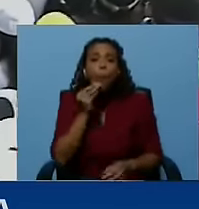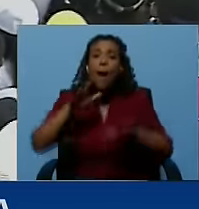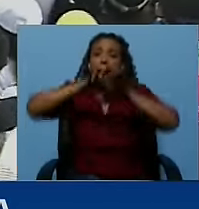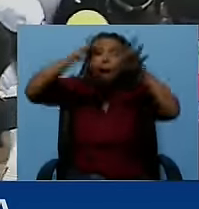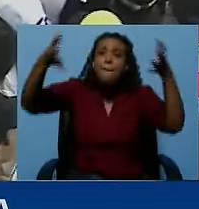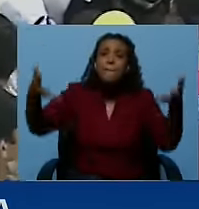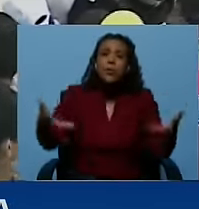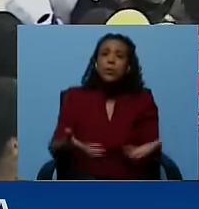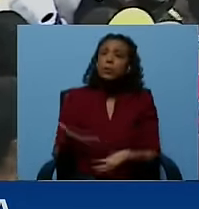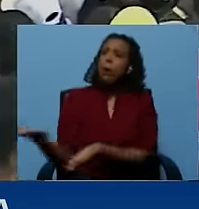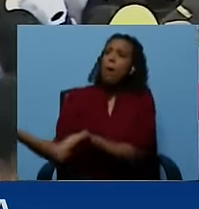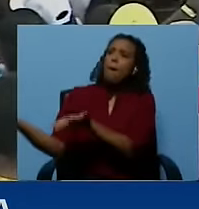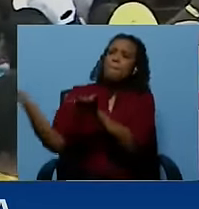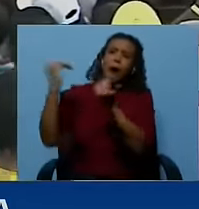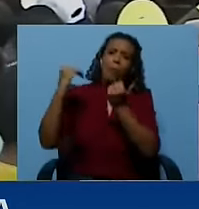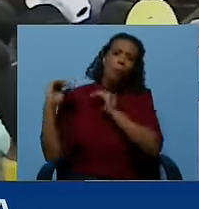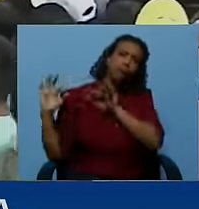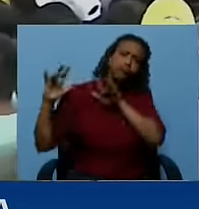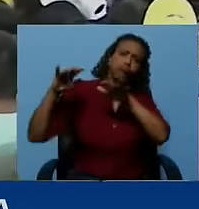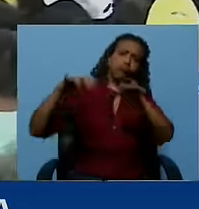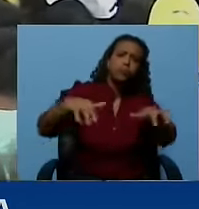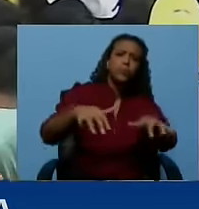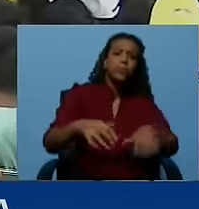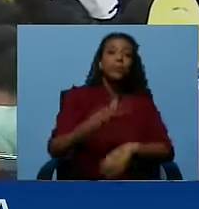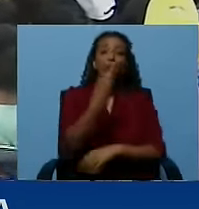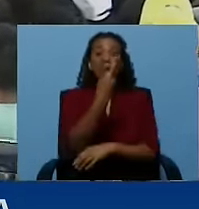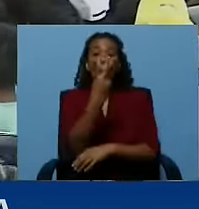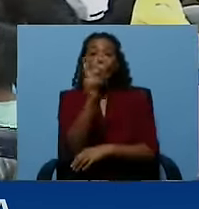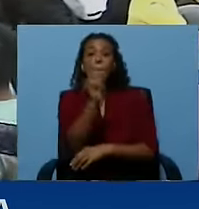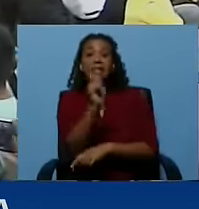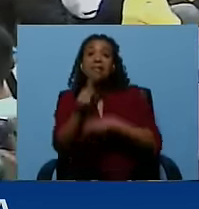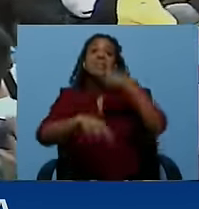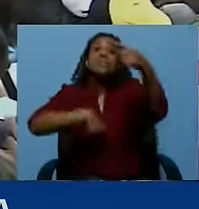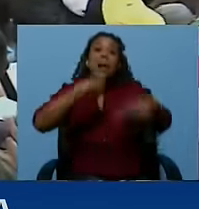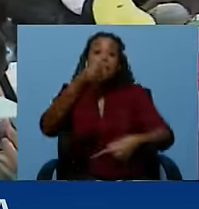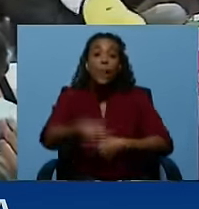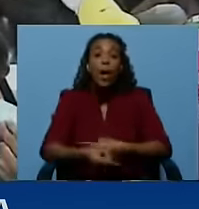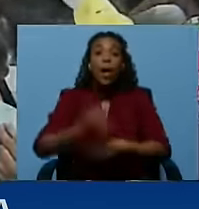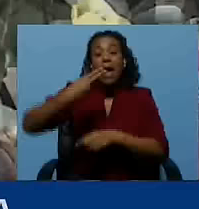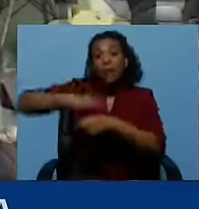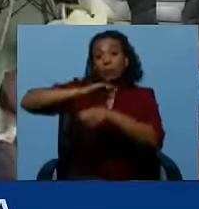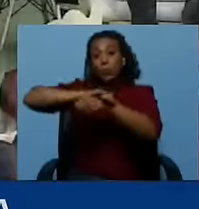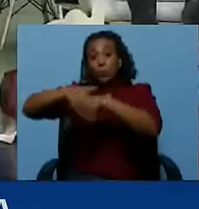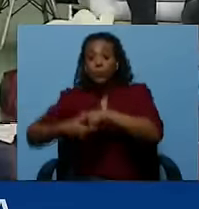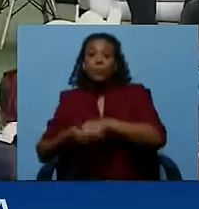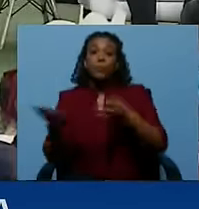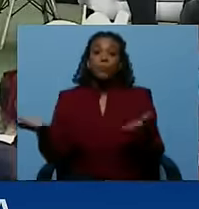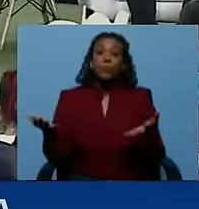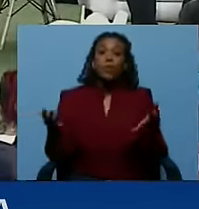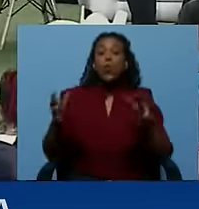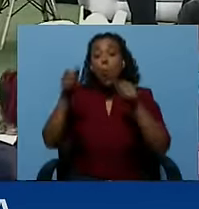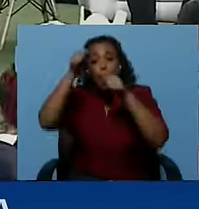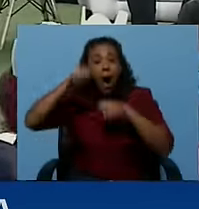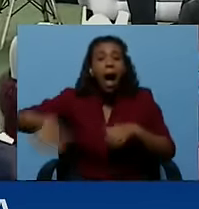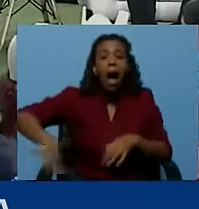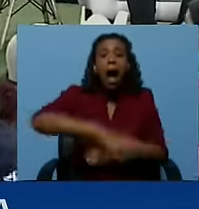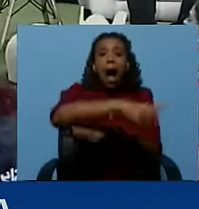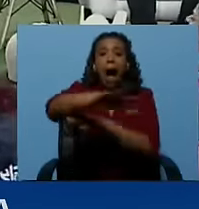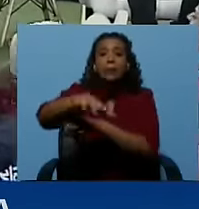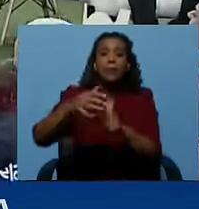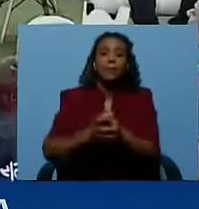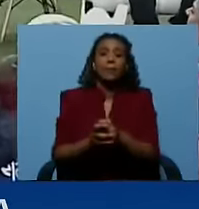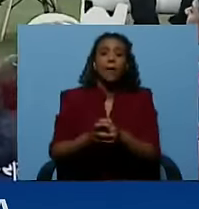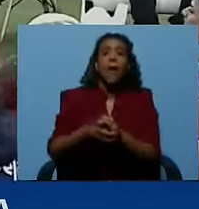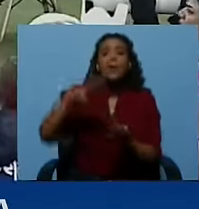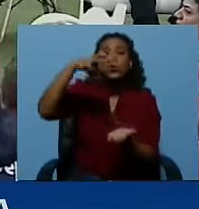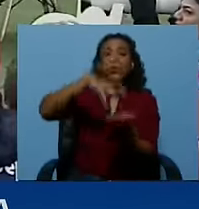mundo. Y 2 meses después, Héctor, los hacemos en la Gran Sabana y nos vamos para allá.